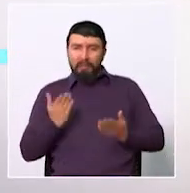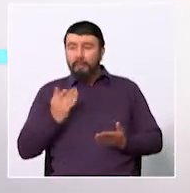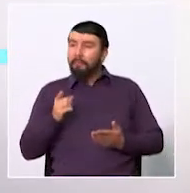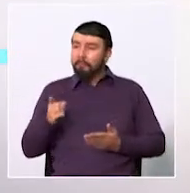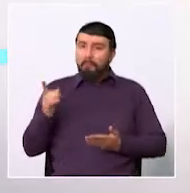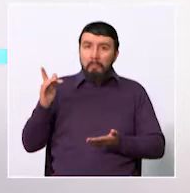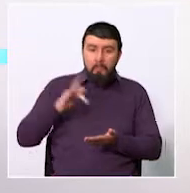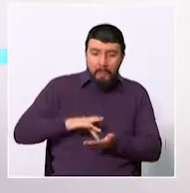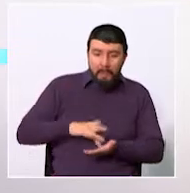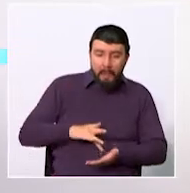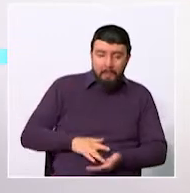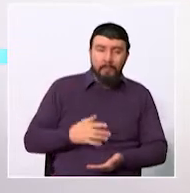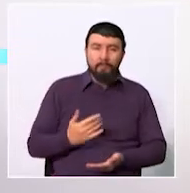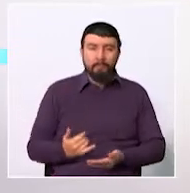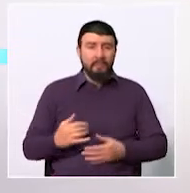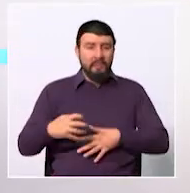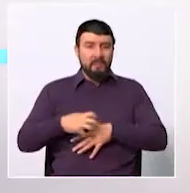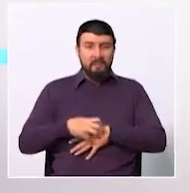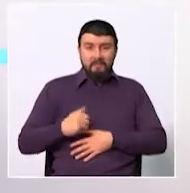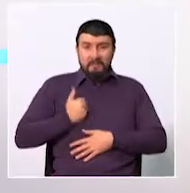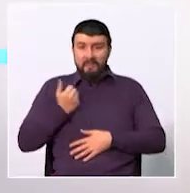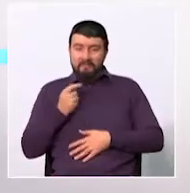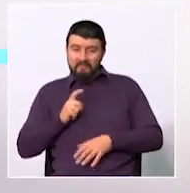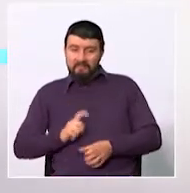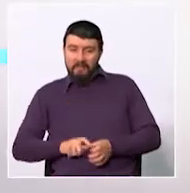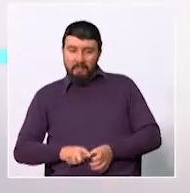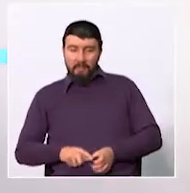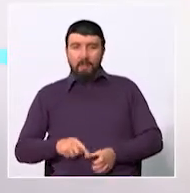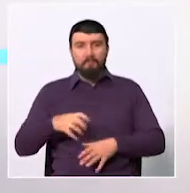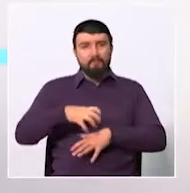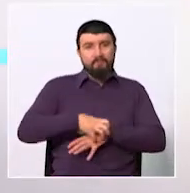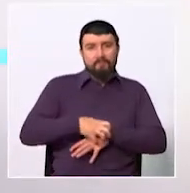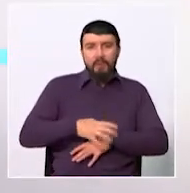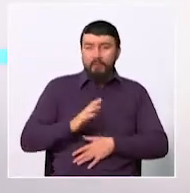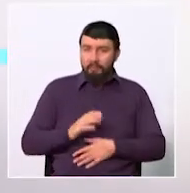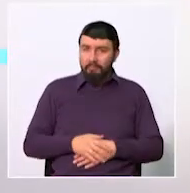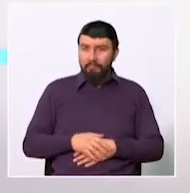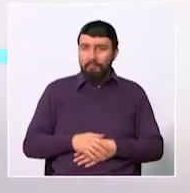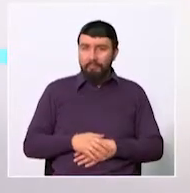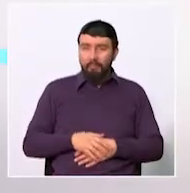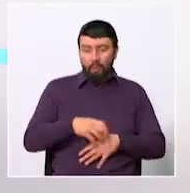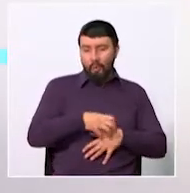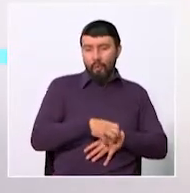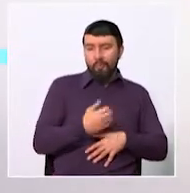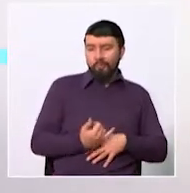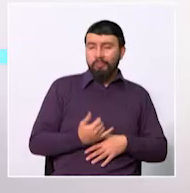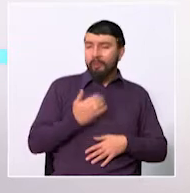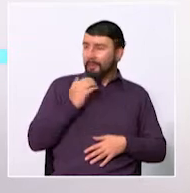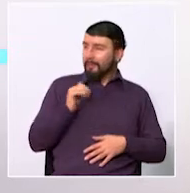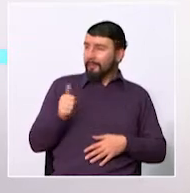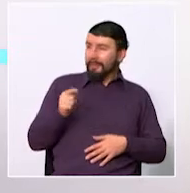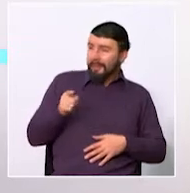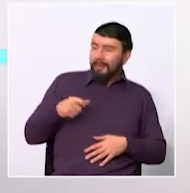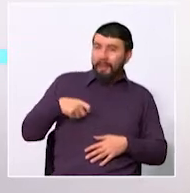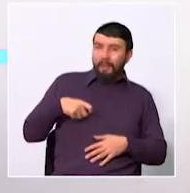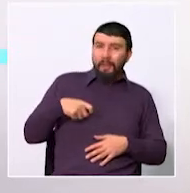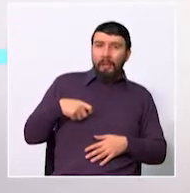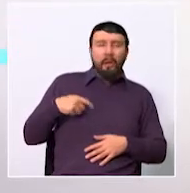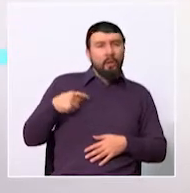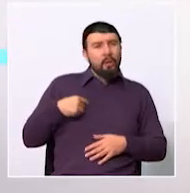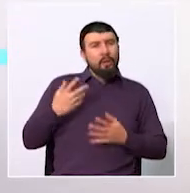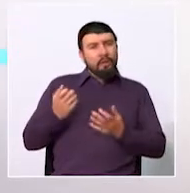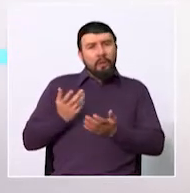lleguen gérmenes oportunistas entonces puedes llegar entre ellos los hongos que lo que usted tiene yo sí quisiera